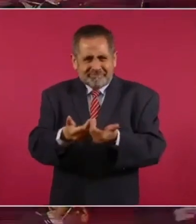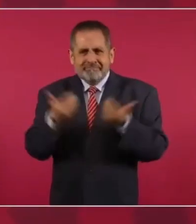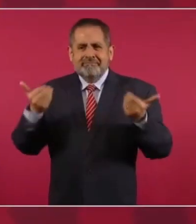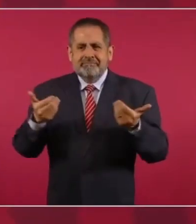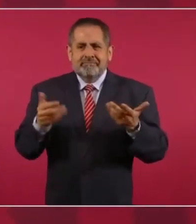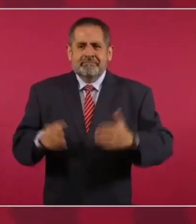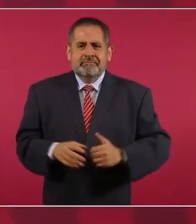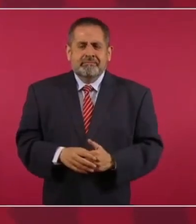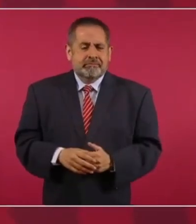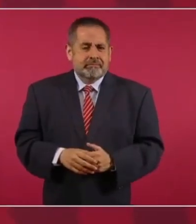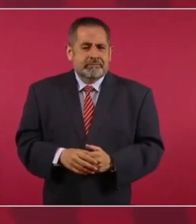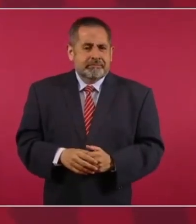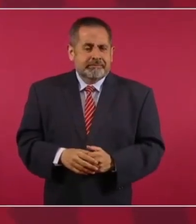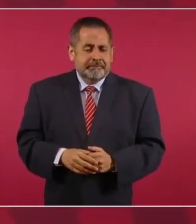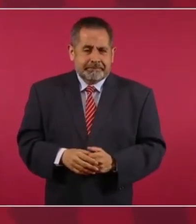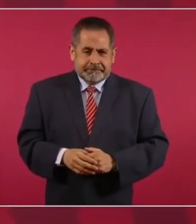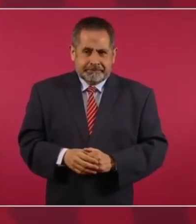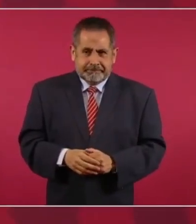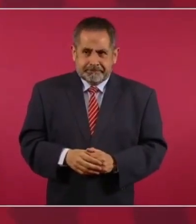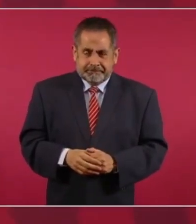delincuencia,